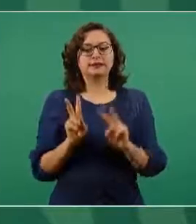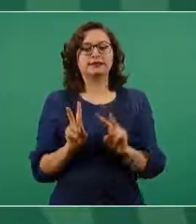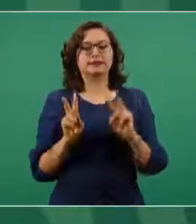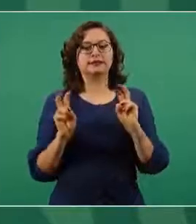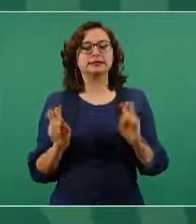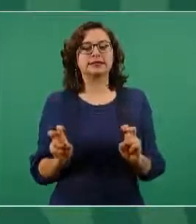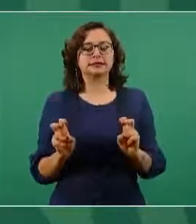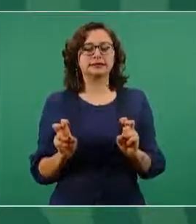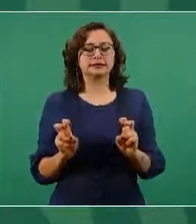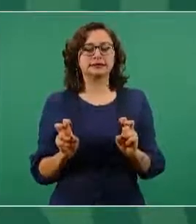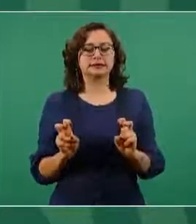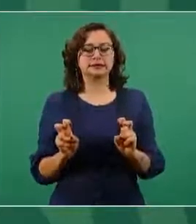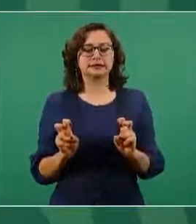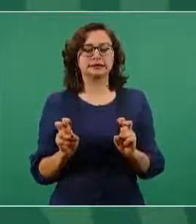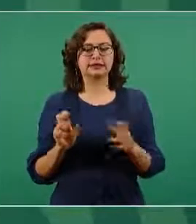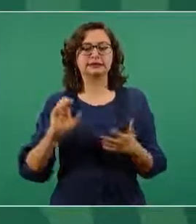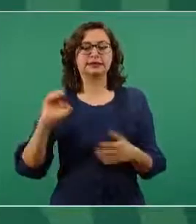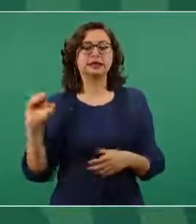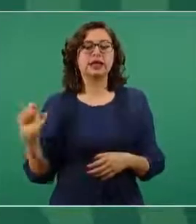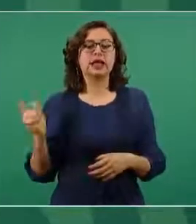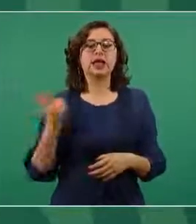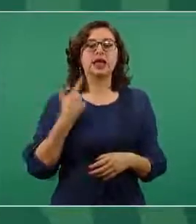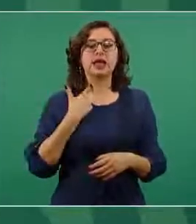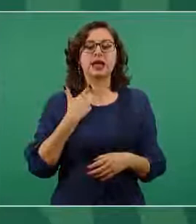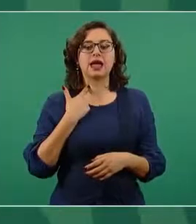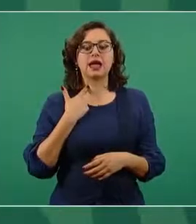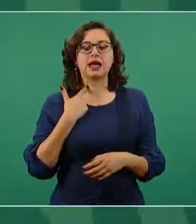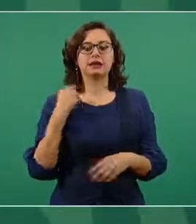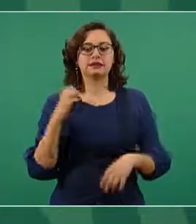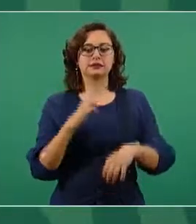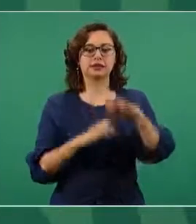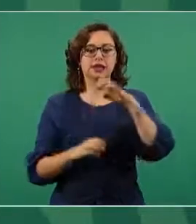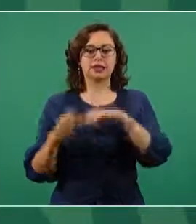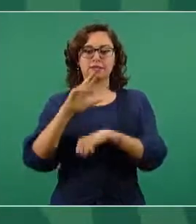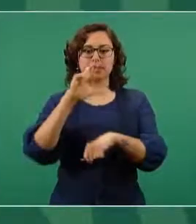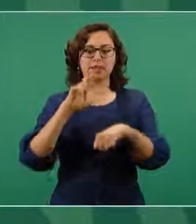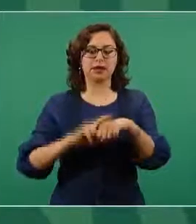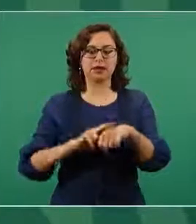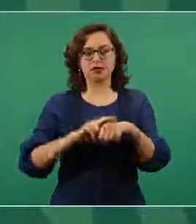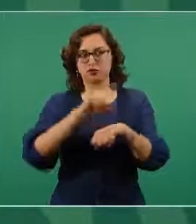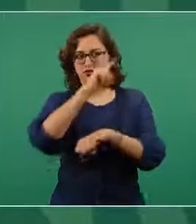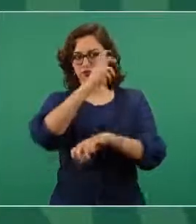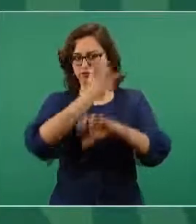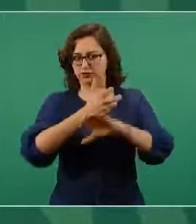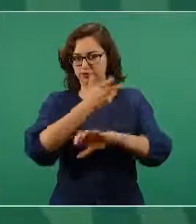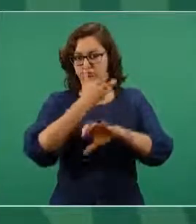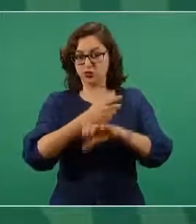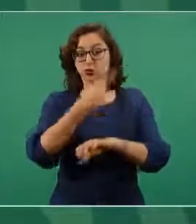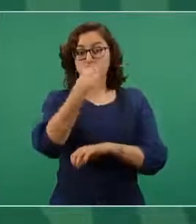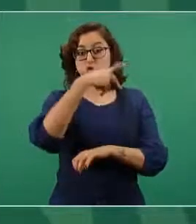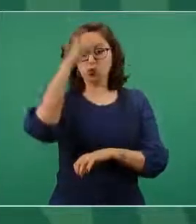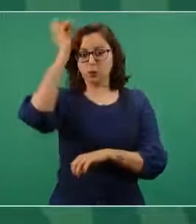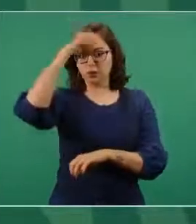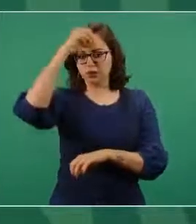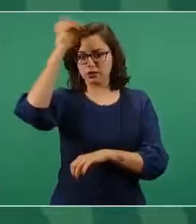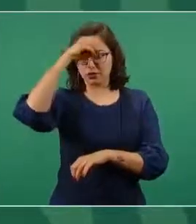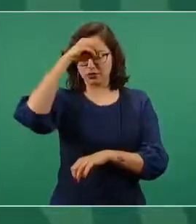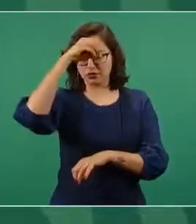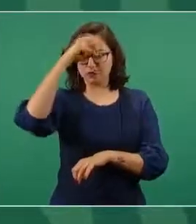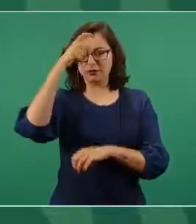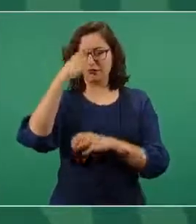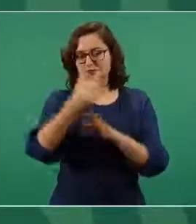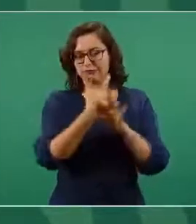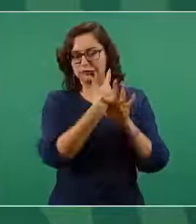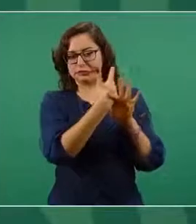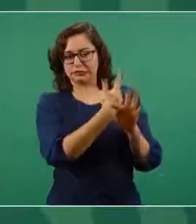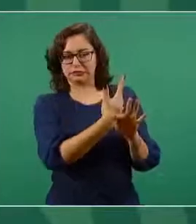la opinión del ex embajador de Estados Unidos, que no